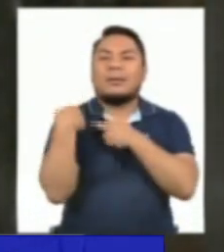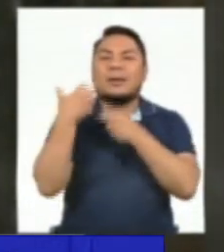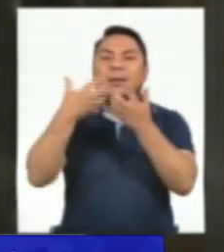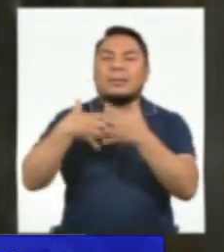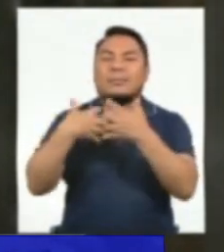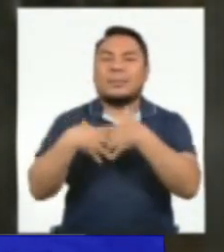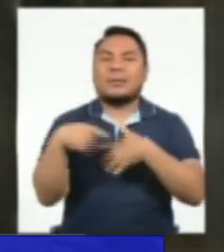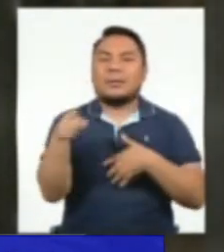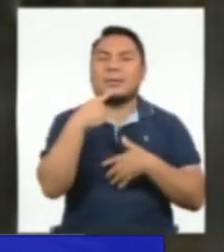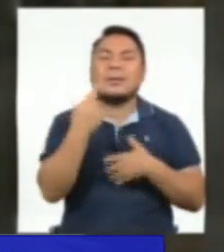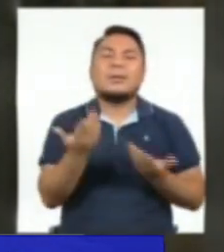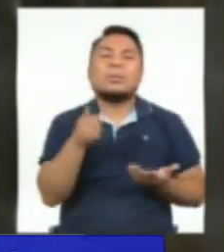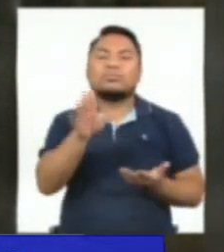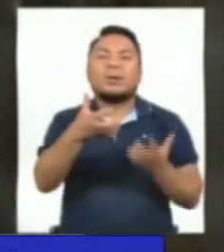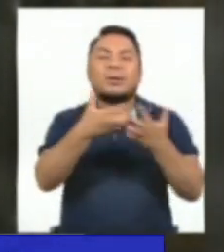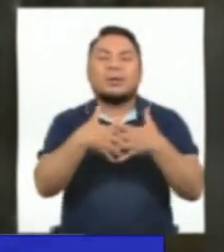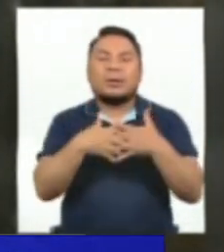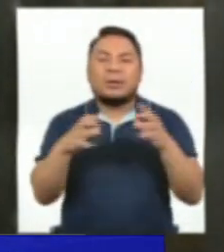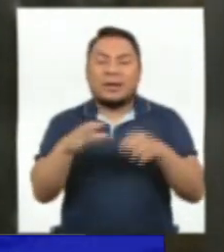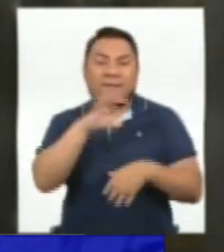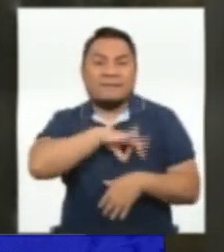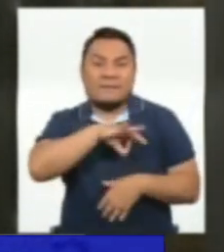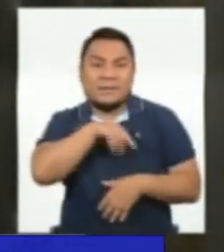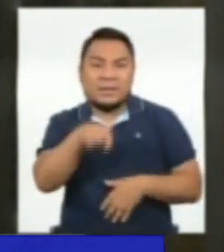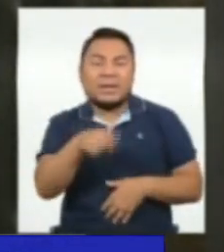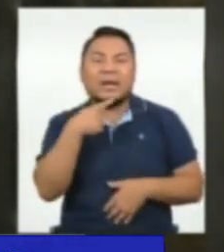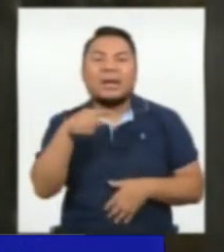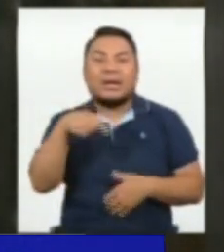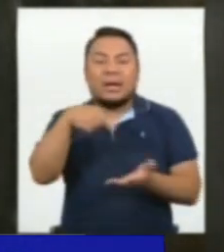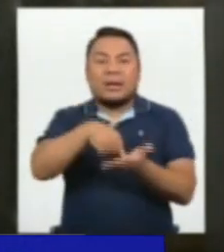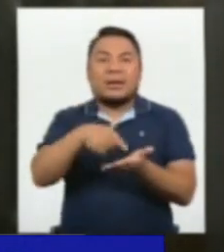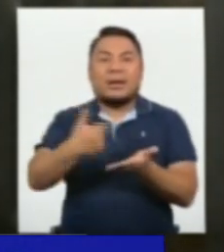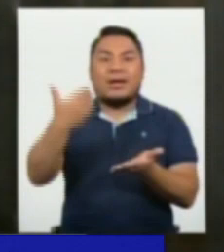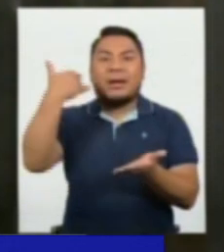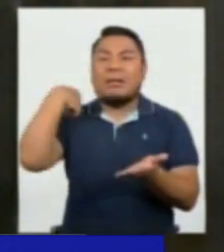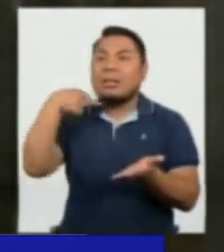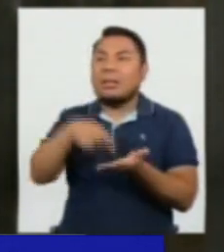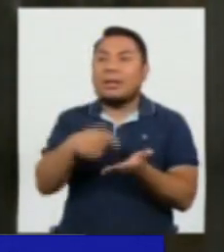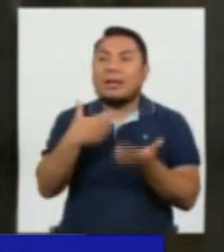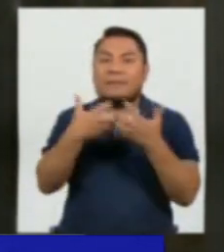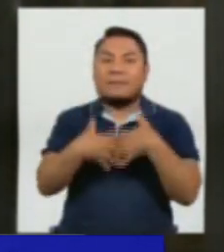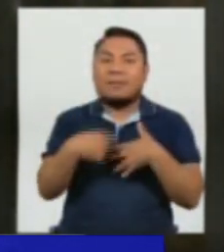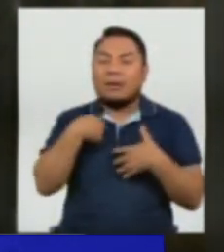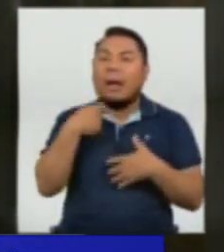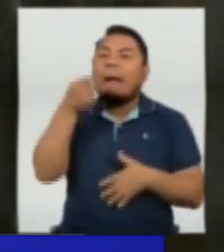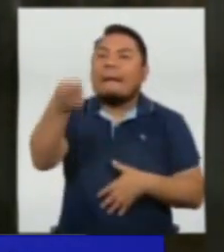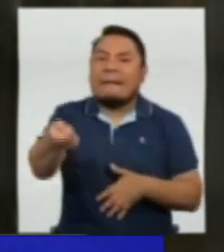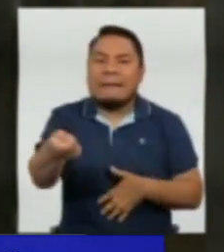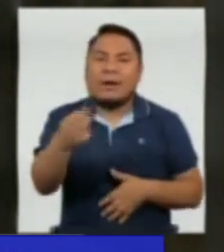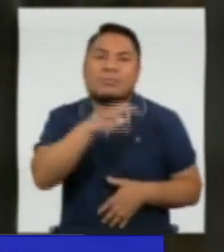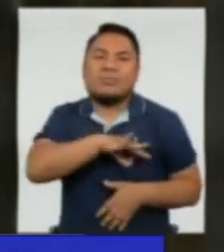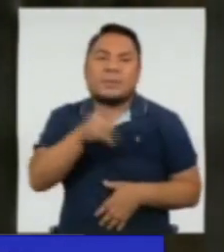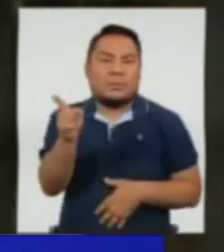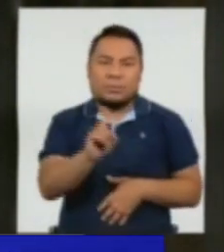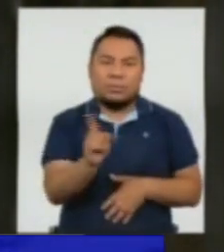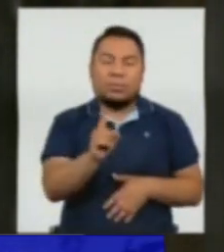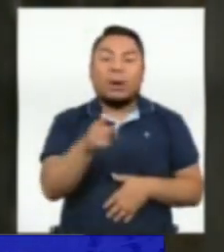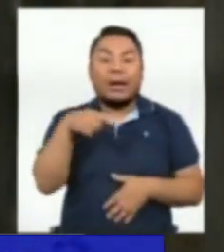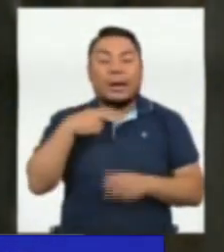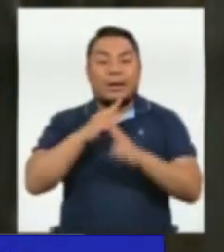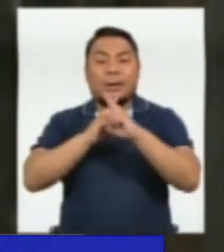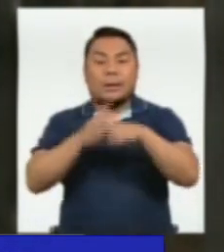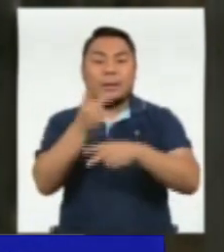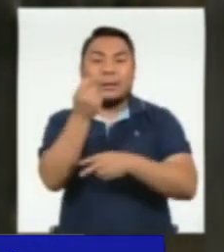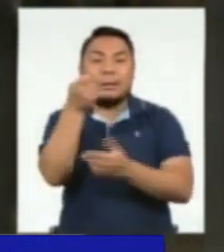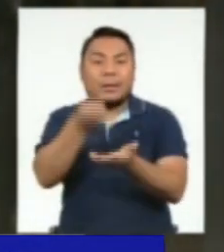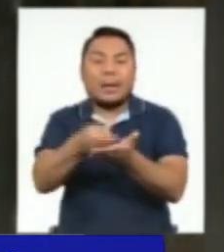empresas, de las empresas que están beneficiadas, créditos que ya tengan con el sistema financiero. Es decir, básicamente nuevos créditos